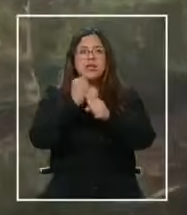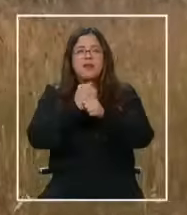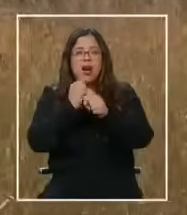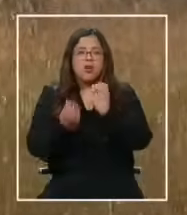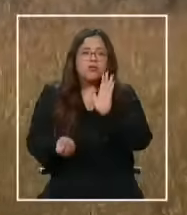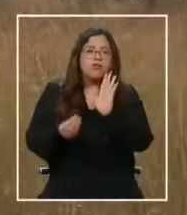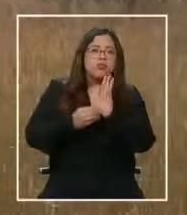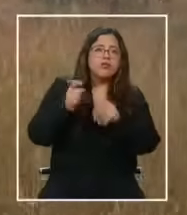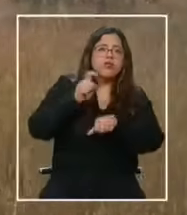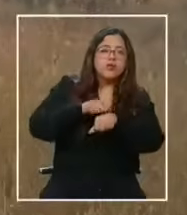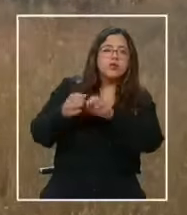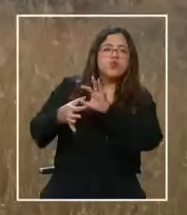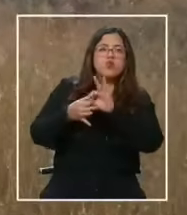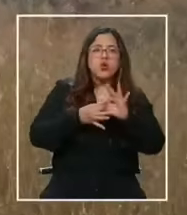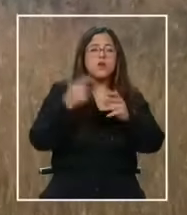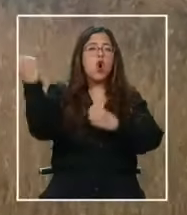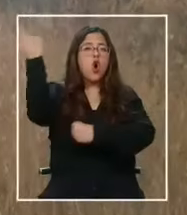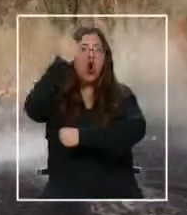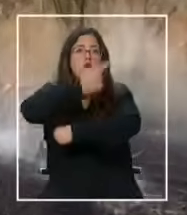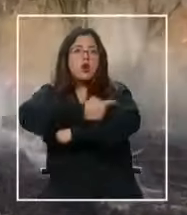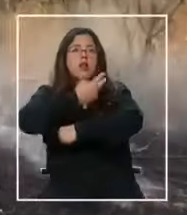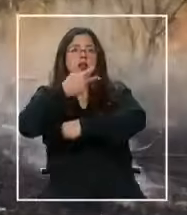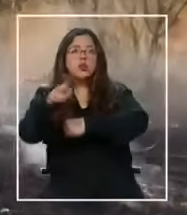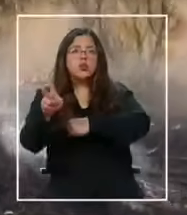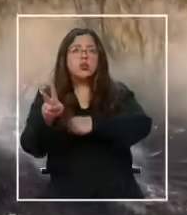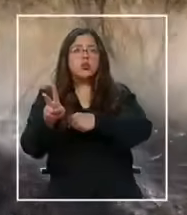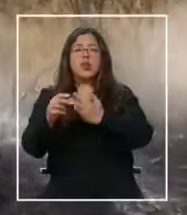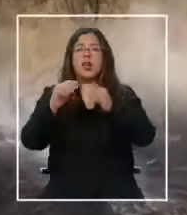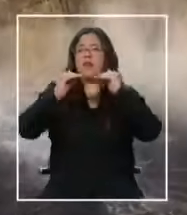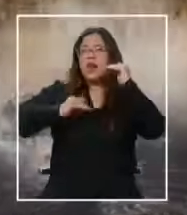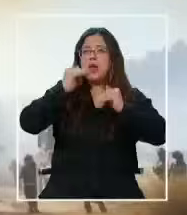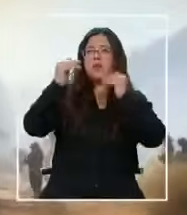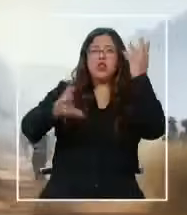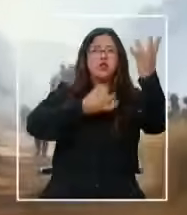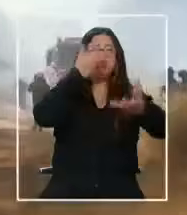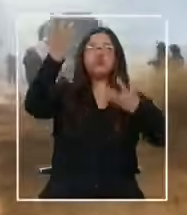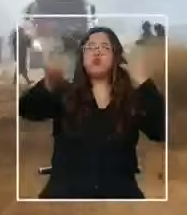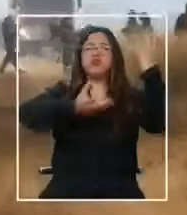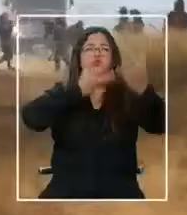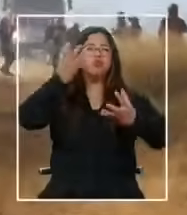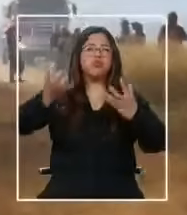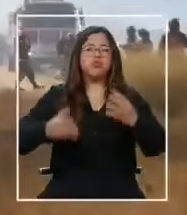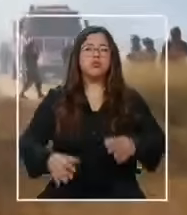extraordinario debido a que sus jornadas se extienden ante la magnitud de los siniestros